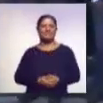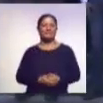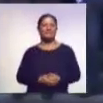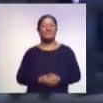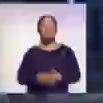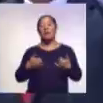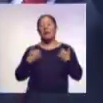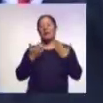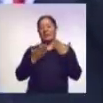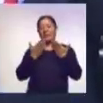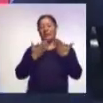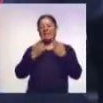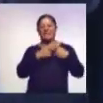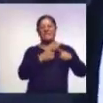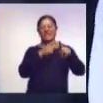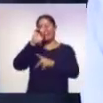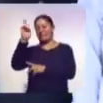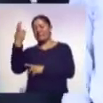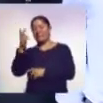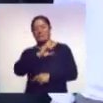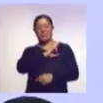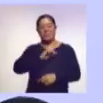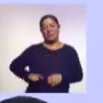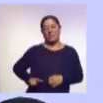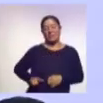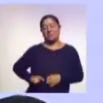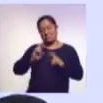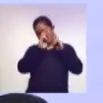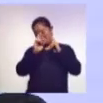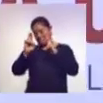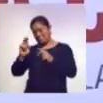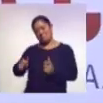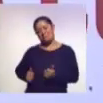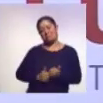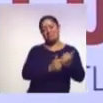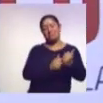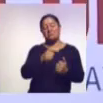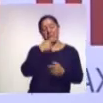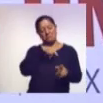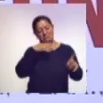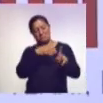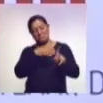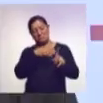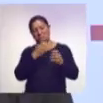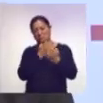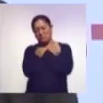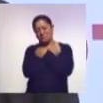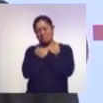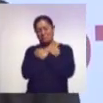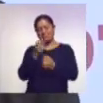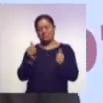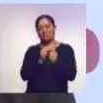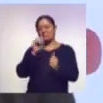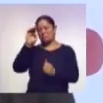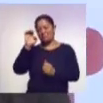Estudiantes de diferentes universidades públicas y privadas en el estado reconocieron el respaldo del gobernador Marco Mena hacia la educación a través del sistema estatal de becas. Héctor Romero